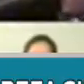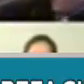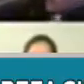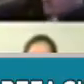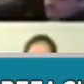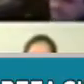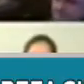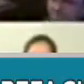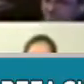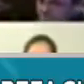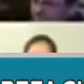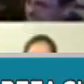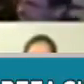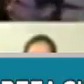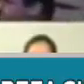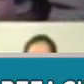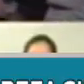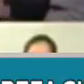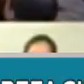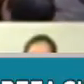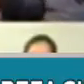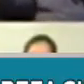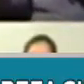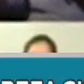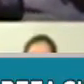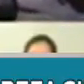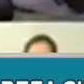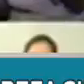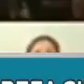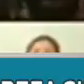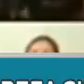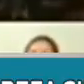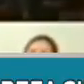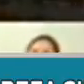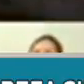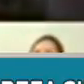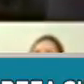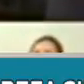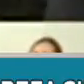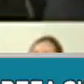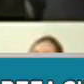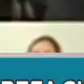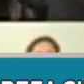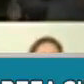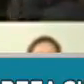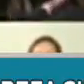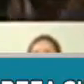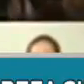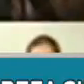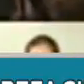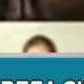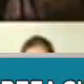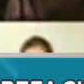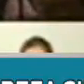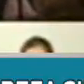este tratamiento, después de si se decide aprobar o no esta despenalización del aborto,